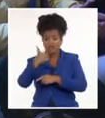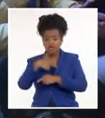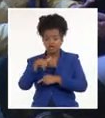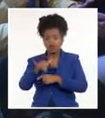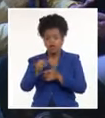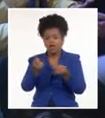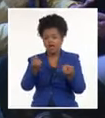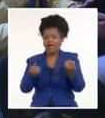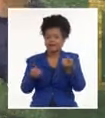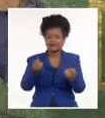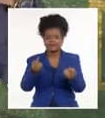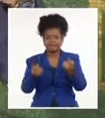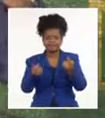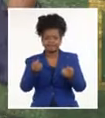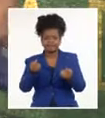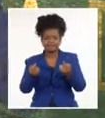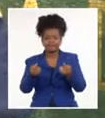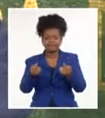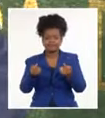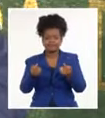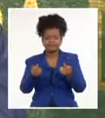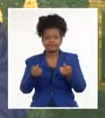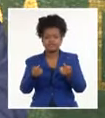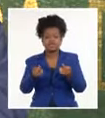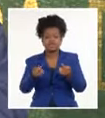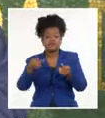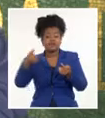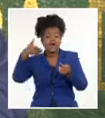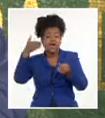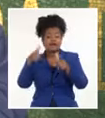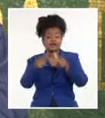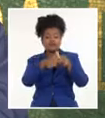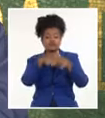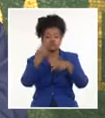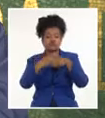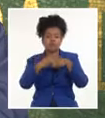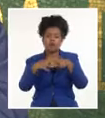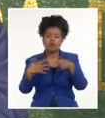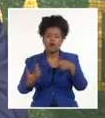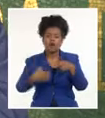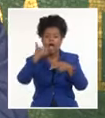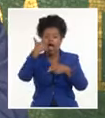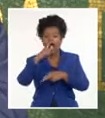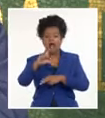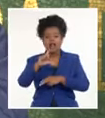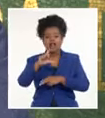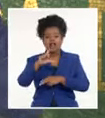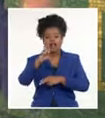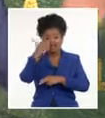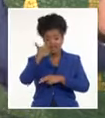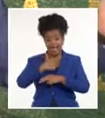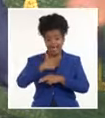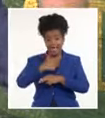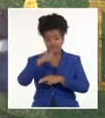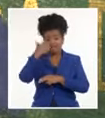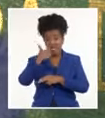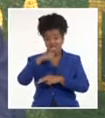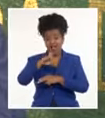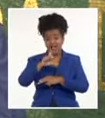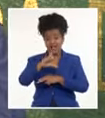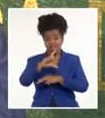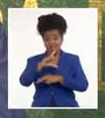alternativa a lo que se denominaba entonces el ALCA, que era el Área de Libre Comercio para las Américas propugnada por los